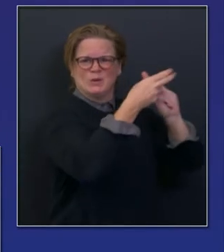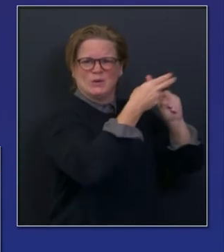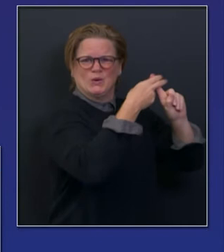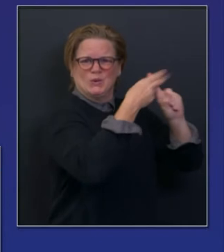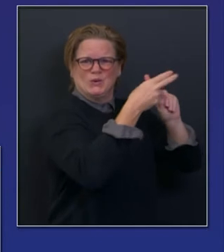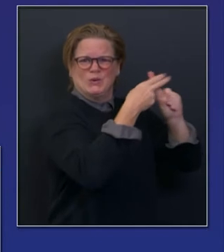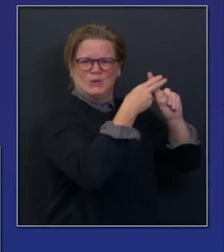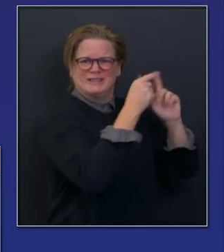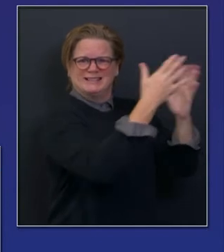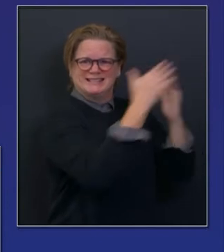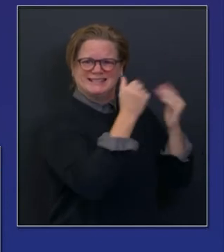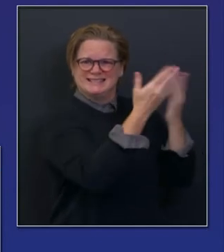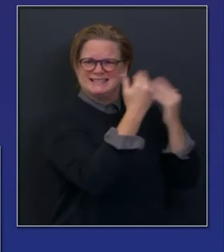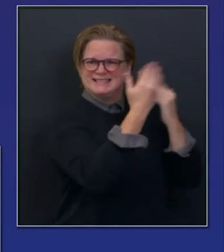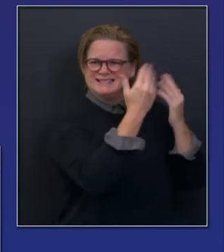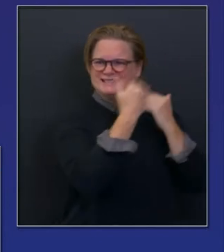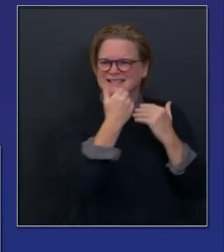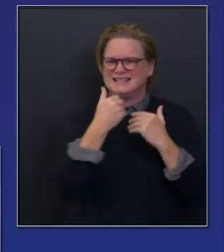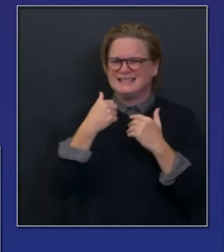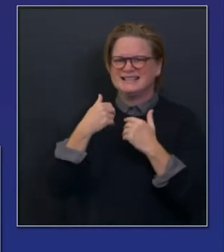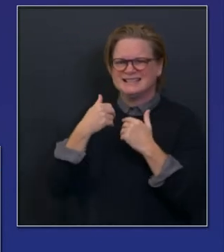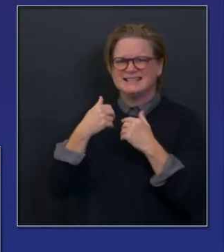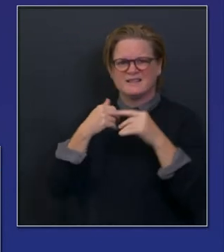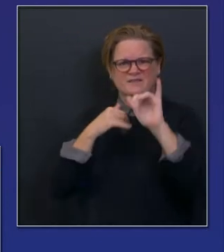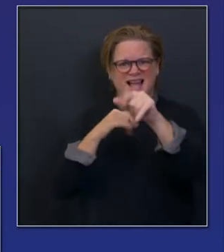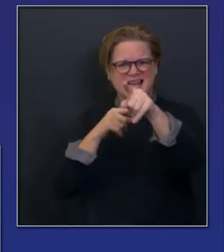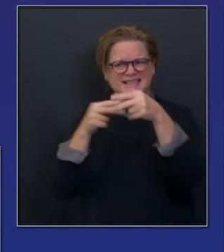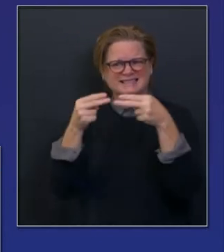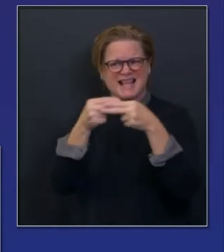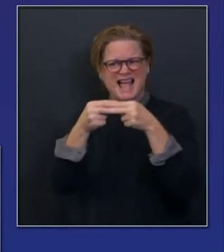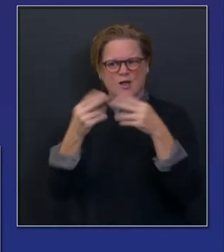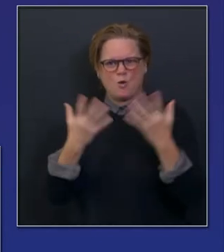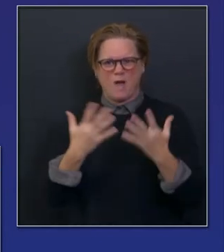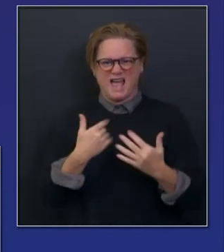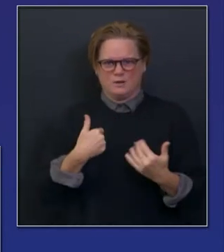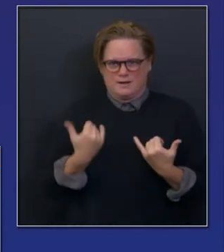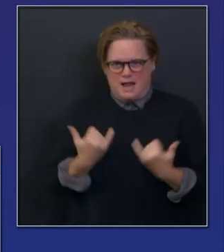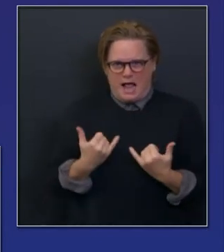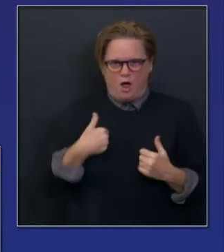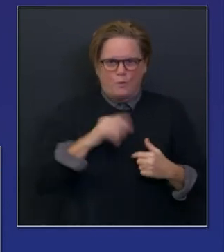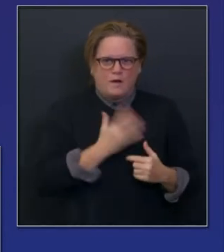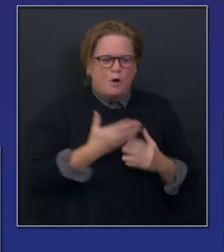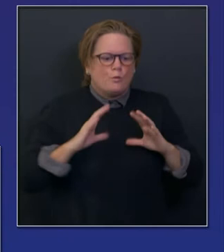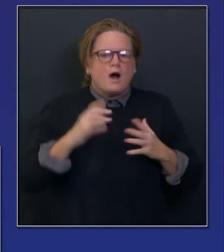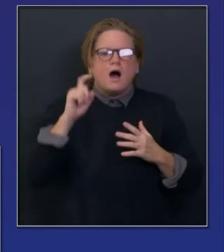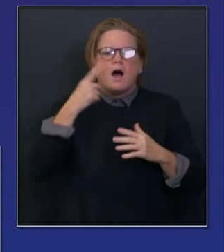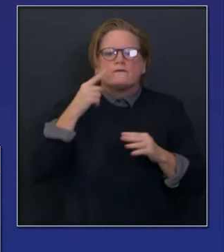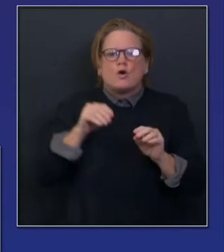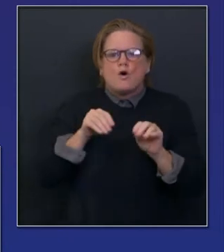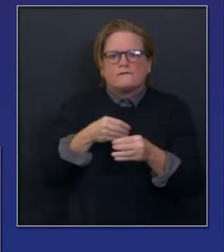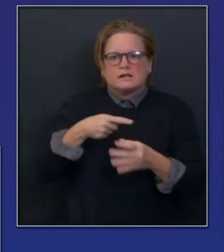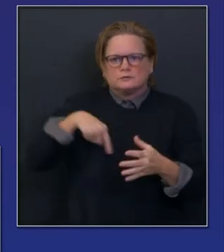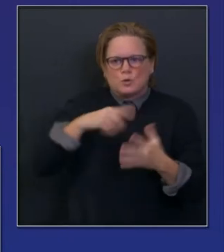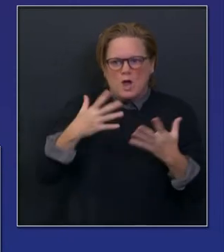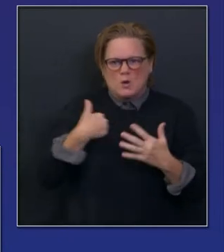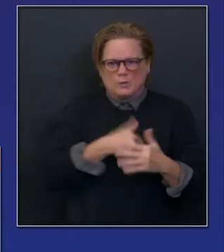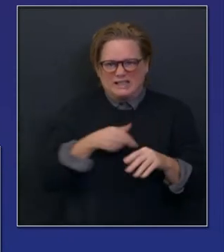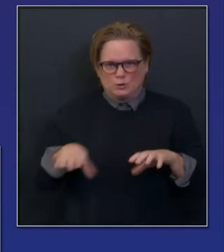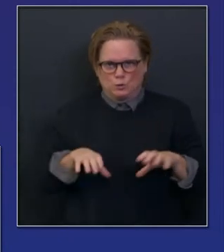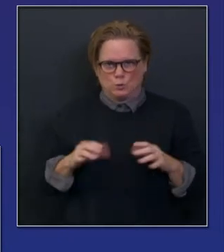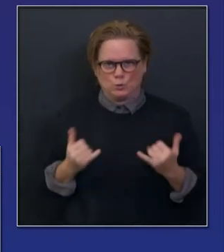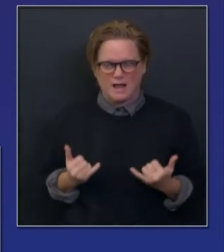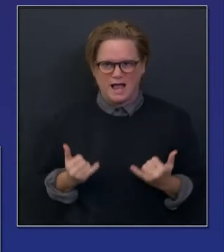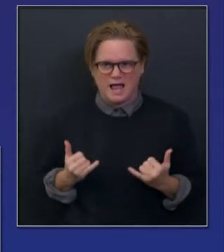resaltar en estas transparencias la labor que hacemos para proporcionar personal adicional, pero esto no es lo único que